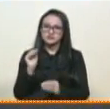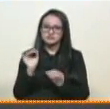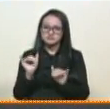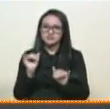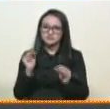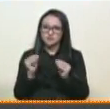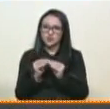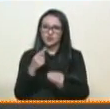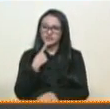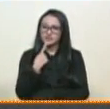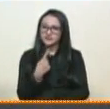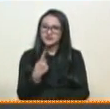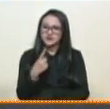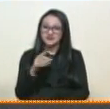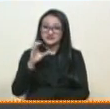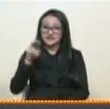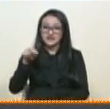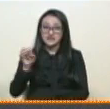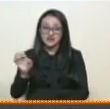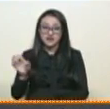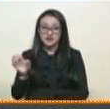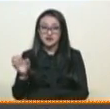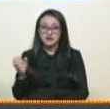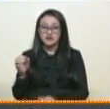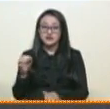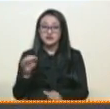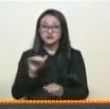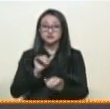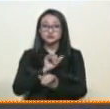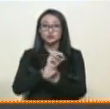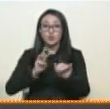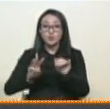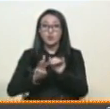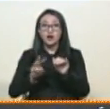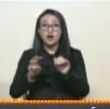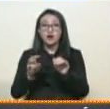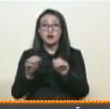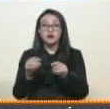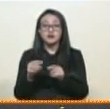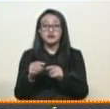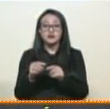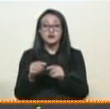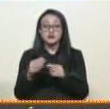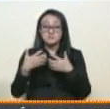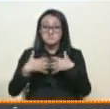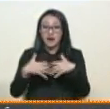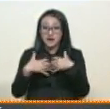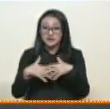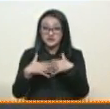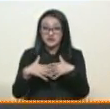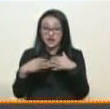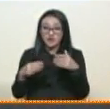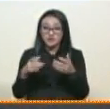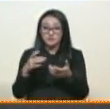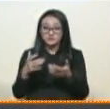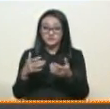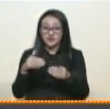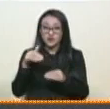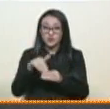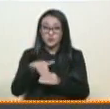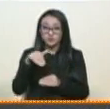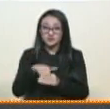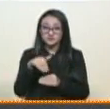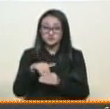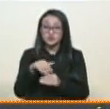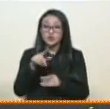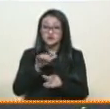del registro electoral, igualmente para el software de las máquinas de votación. Ha sido un software que se ha